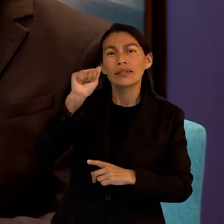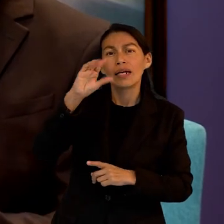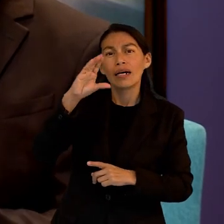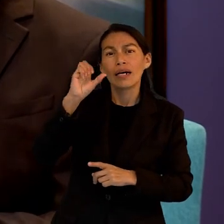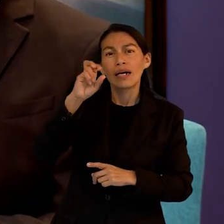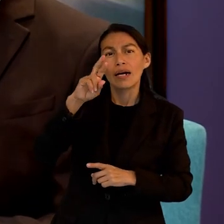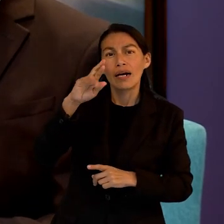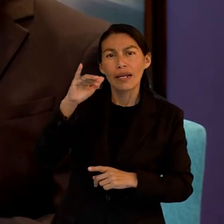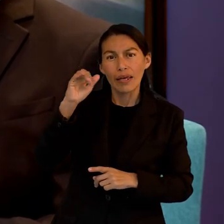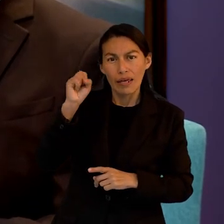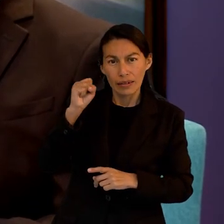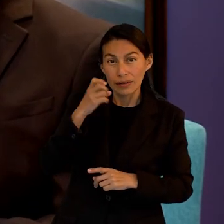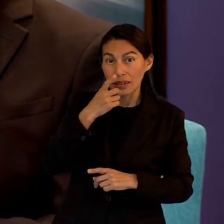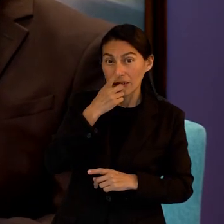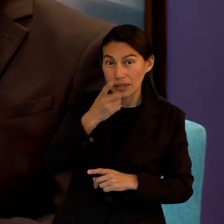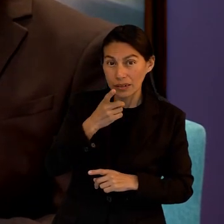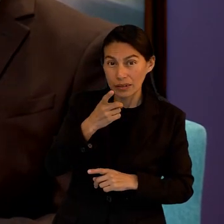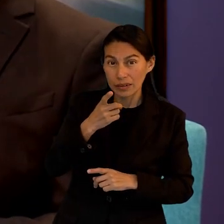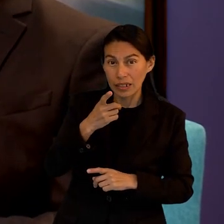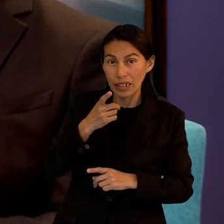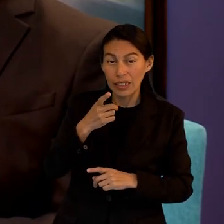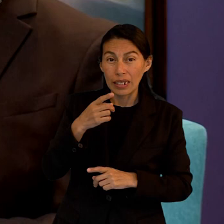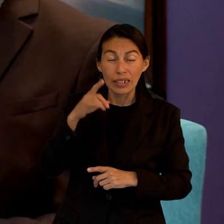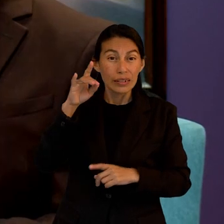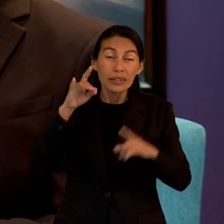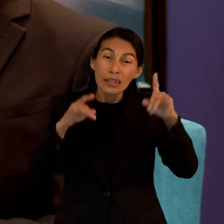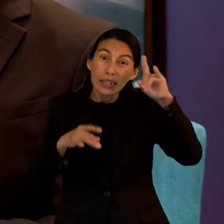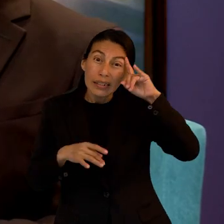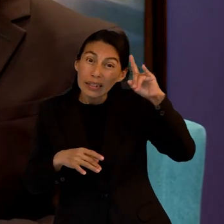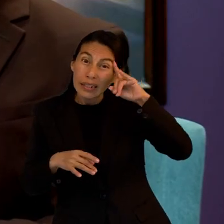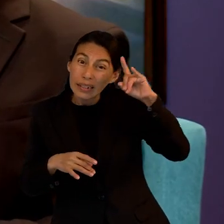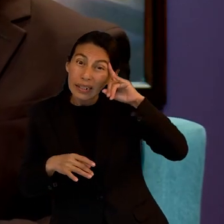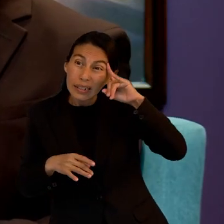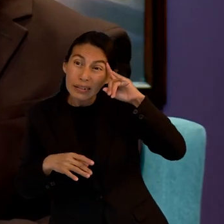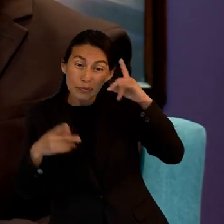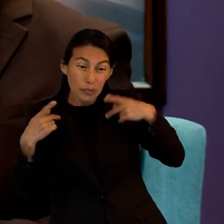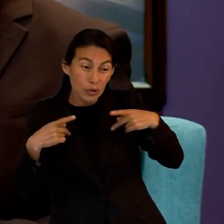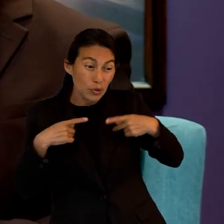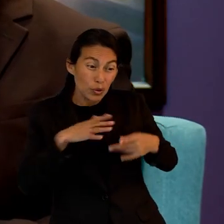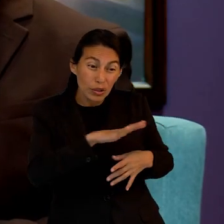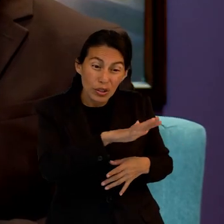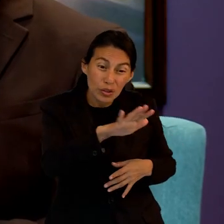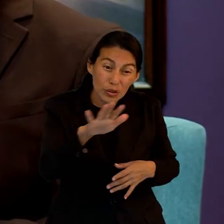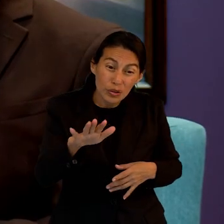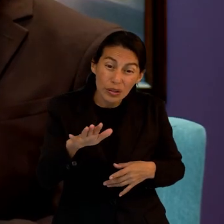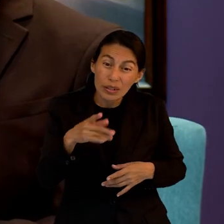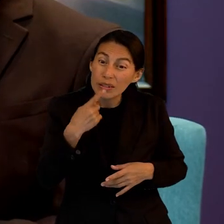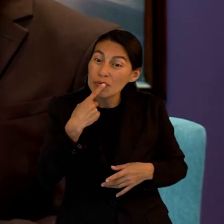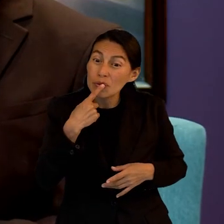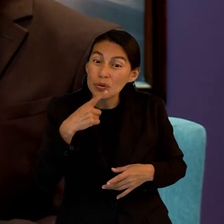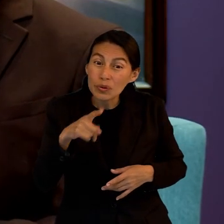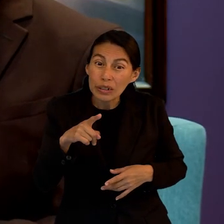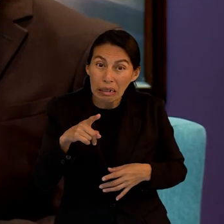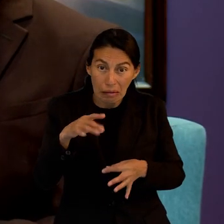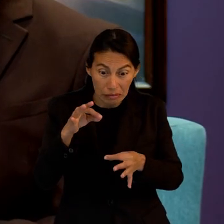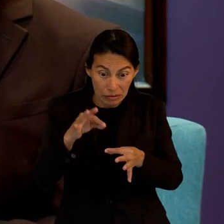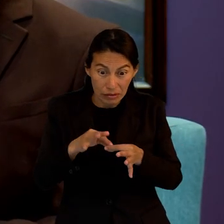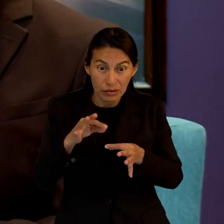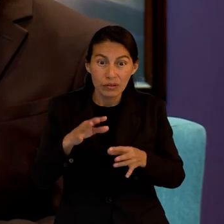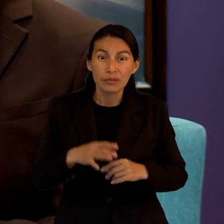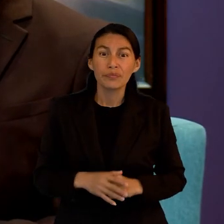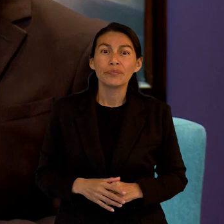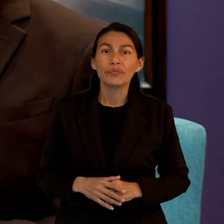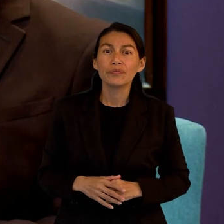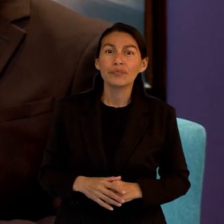estaba en la presencia de dios para acusar al pueblo y esto representaba al sumo sacerdote